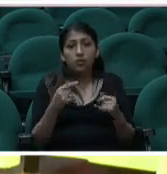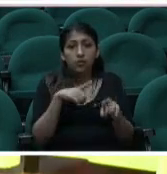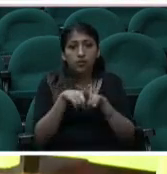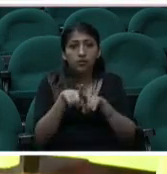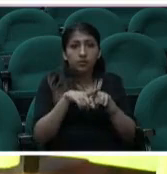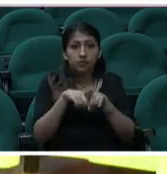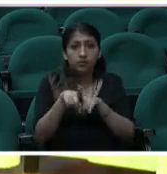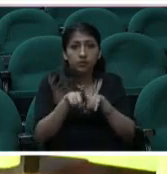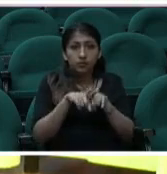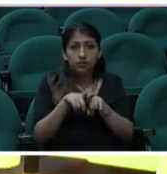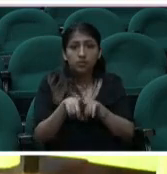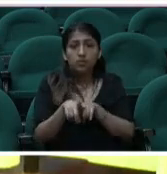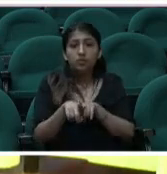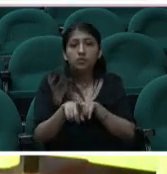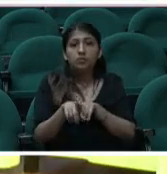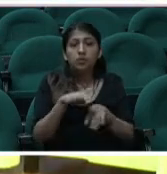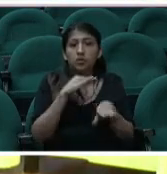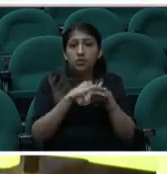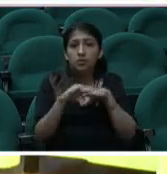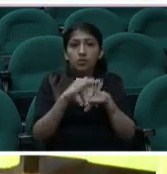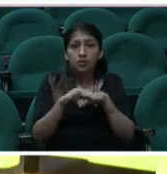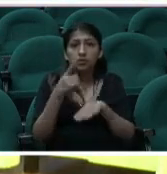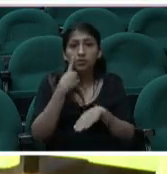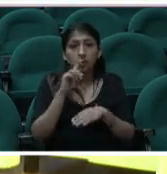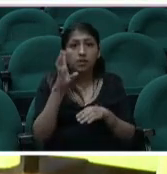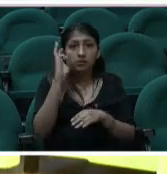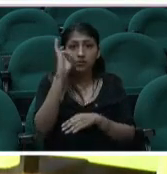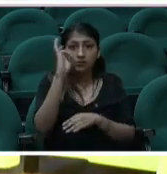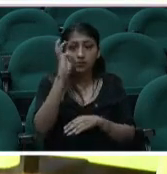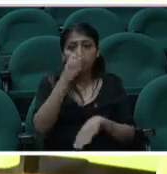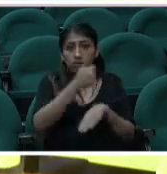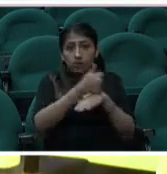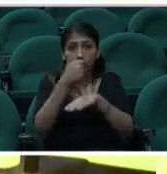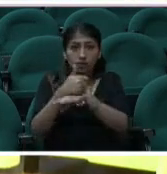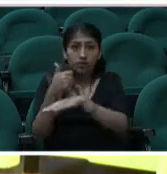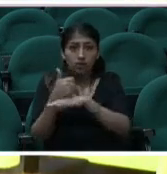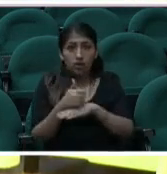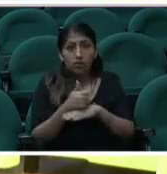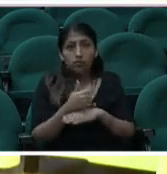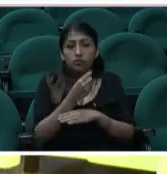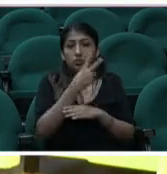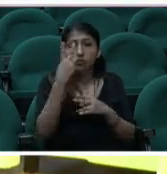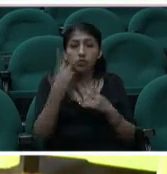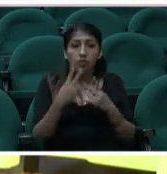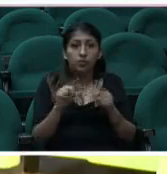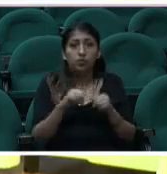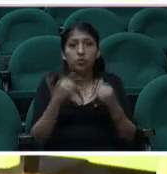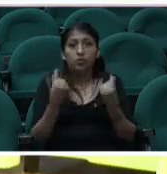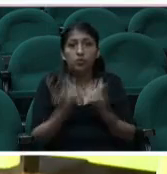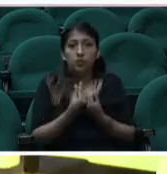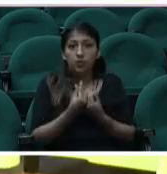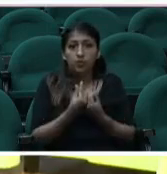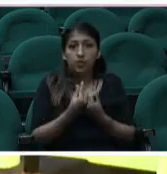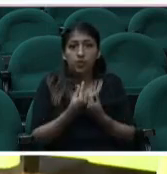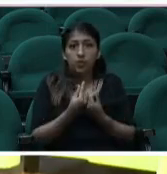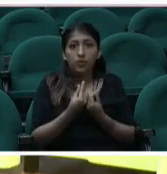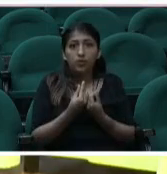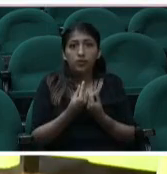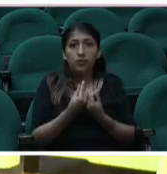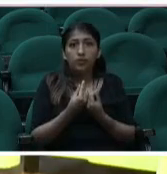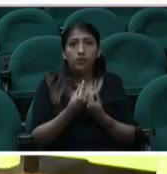la participación o la invitación para los seis candidatos en este segundo grupo y lógicamente